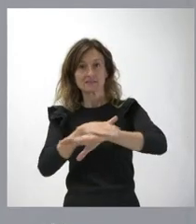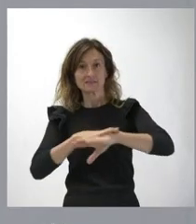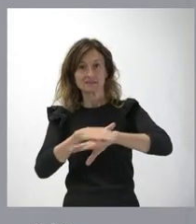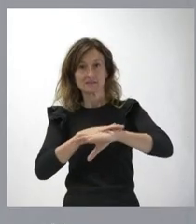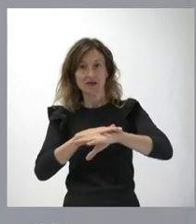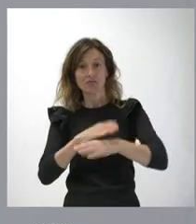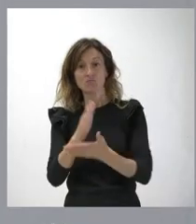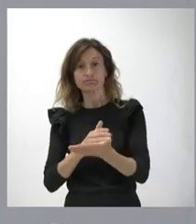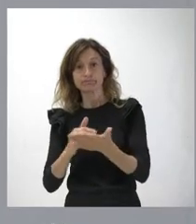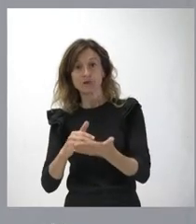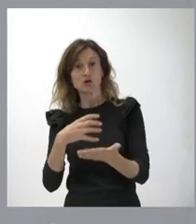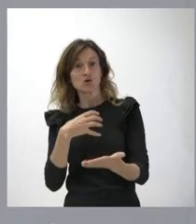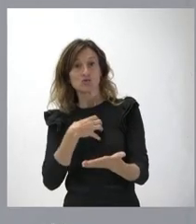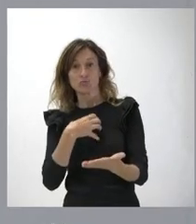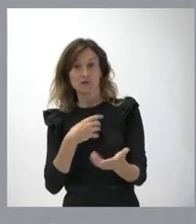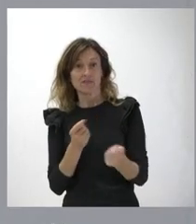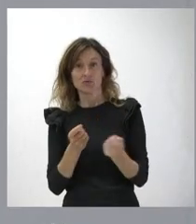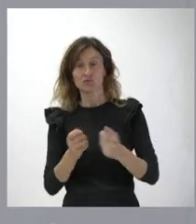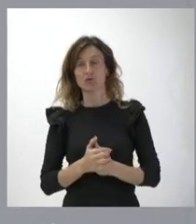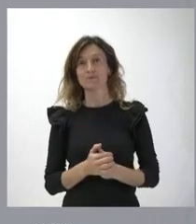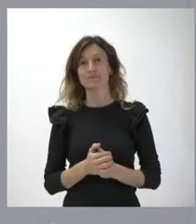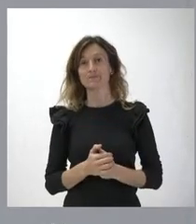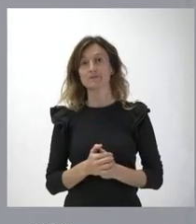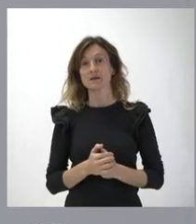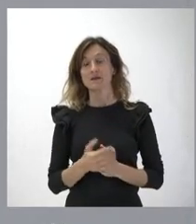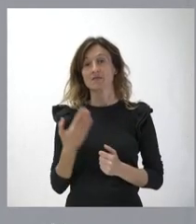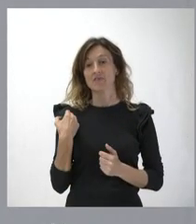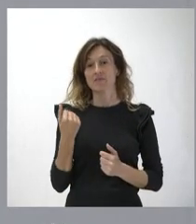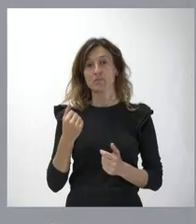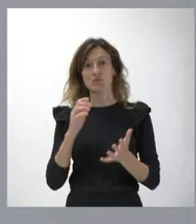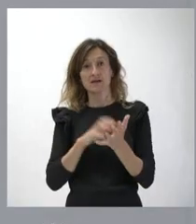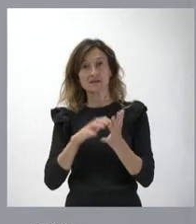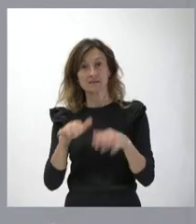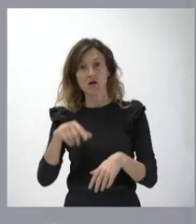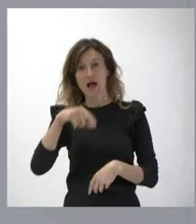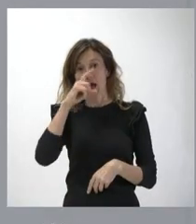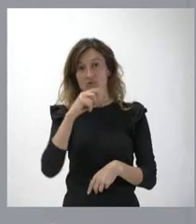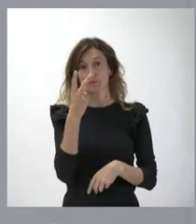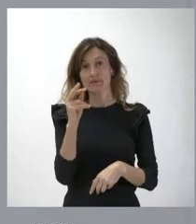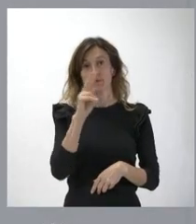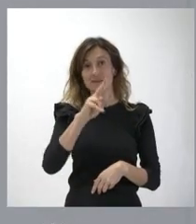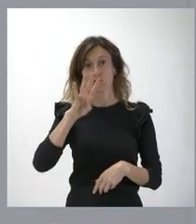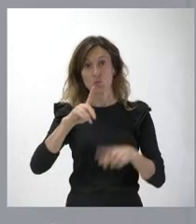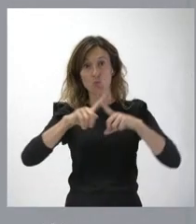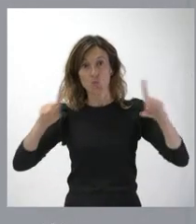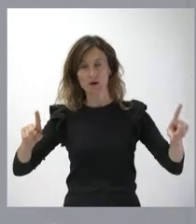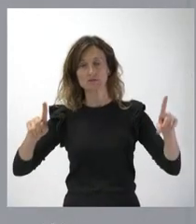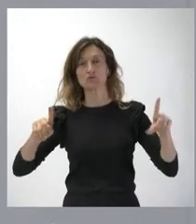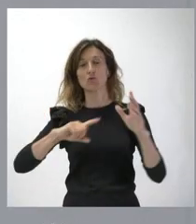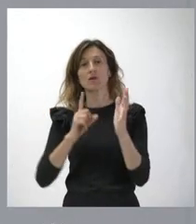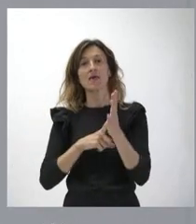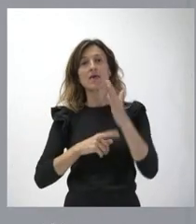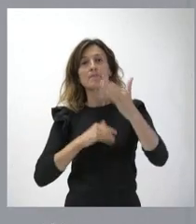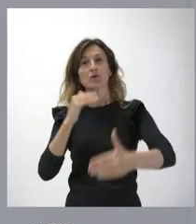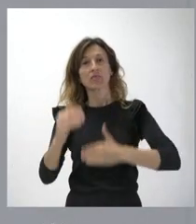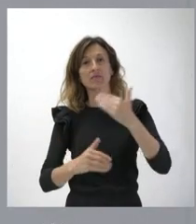las comunidades autónomas Nosotros sí en La regulación reciente en Castilla y león de este año 2024 hemos hecho un procedimiento